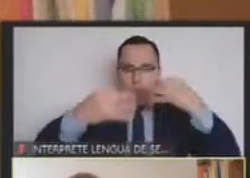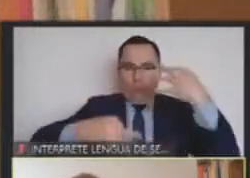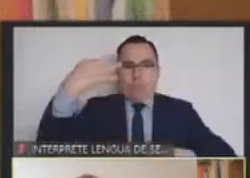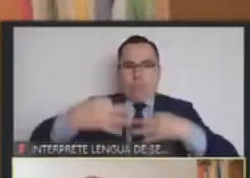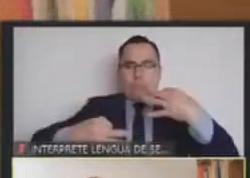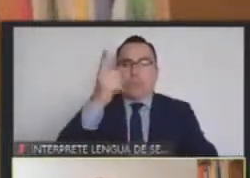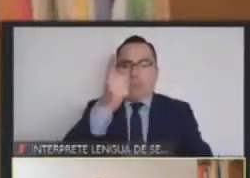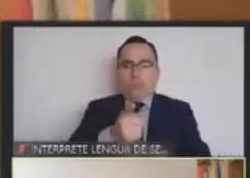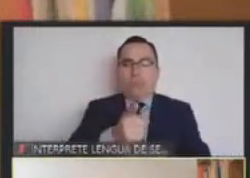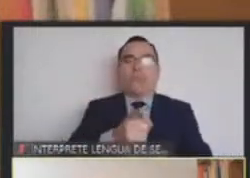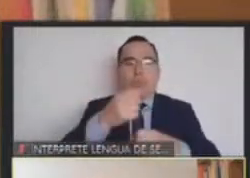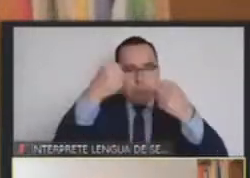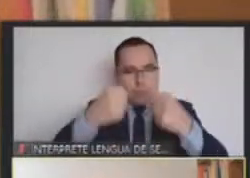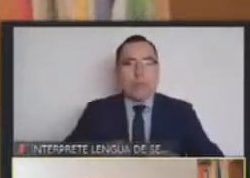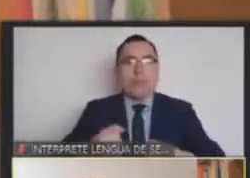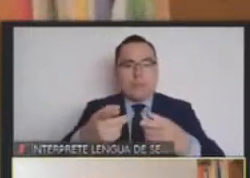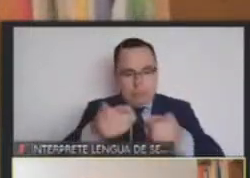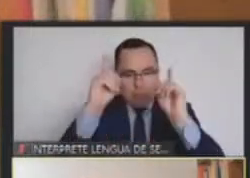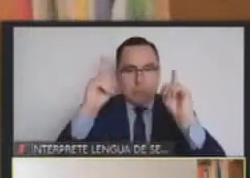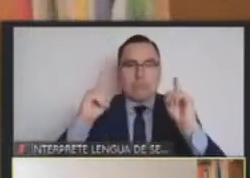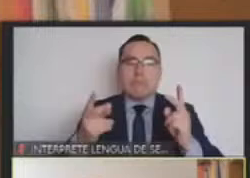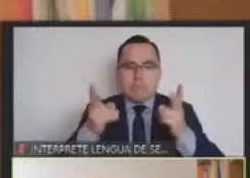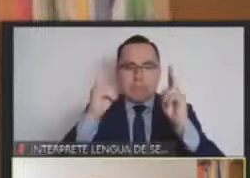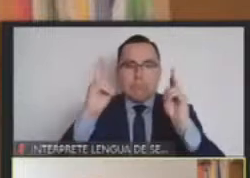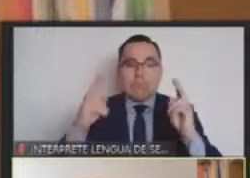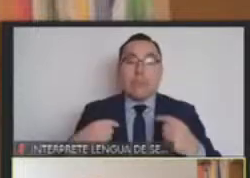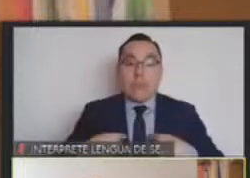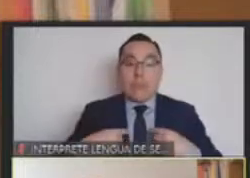el acceso a la justicia, el que el Estado